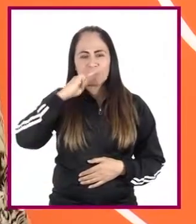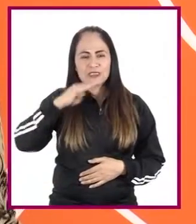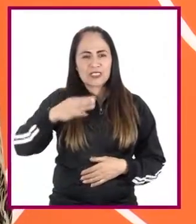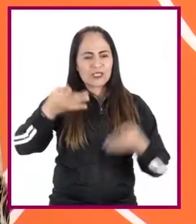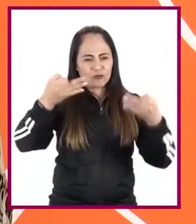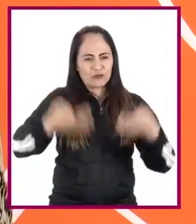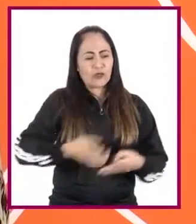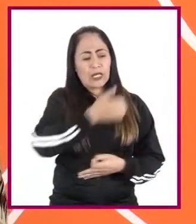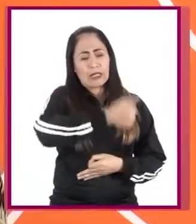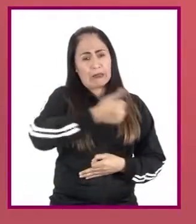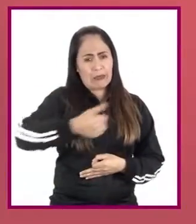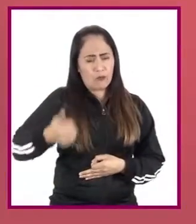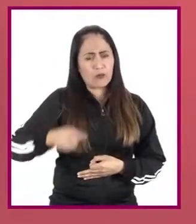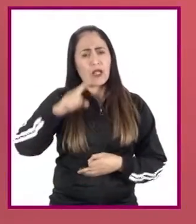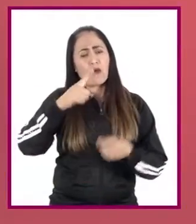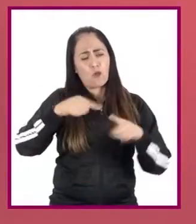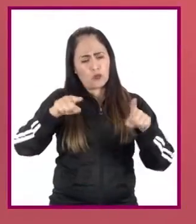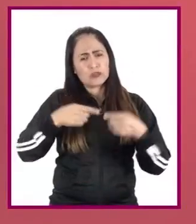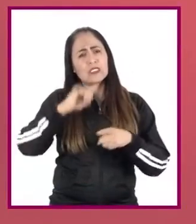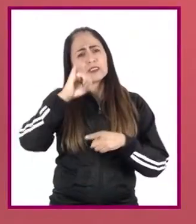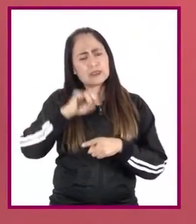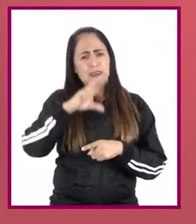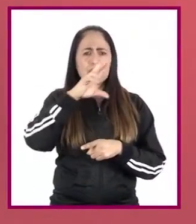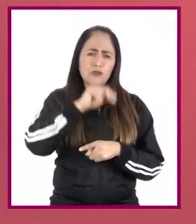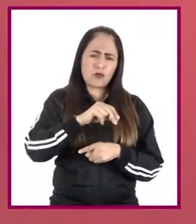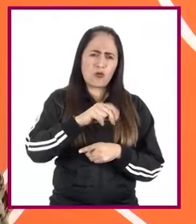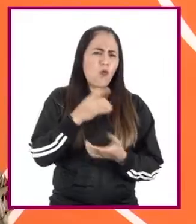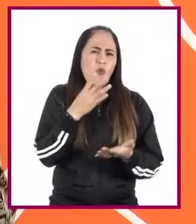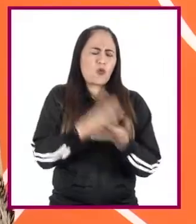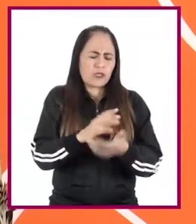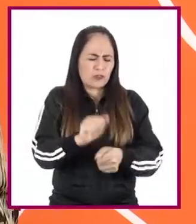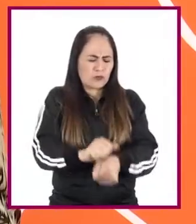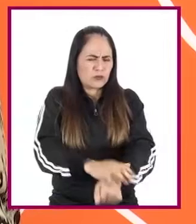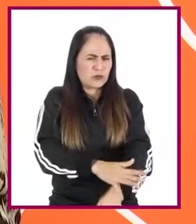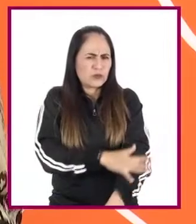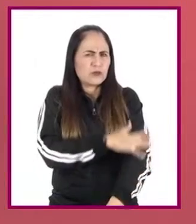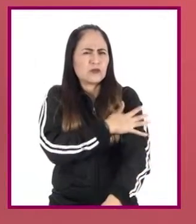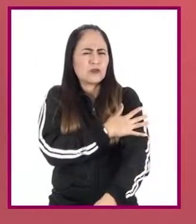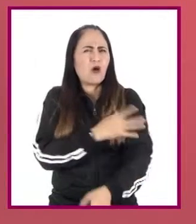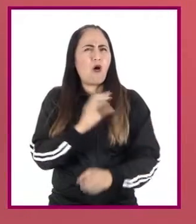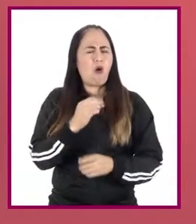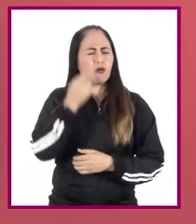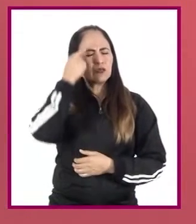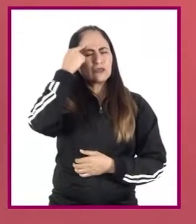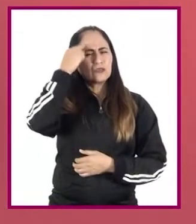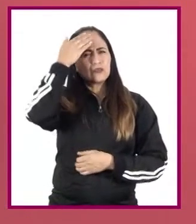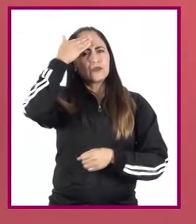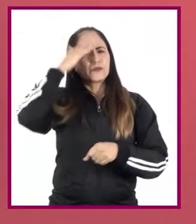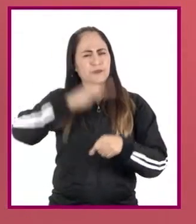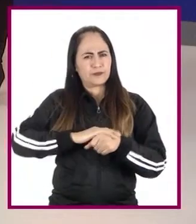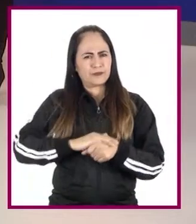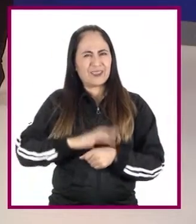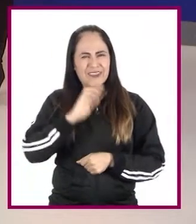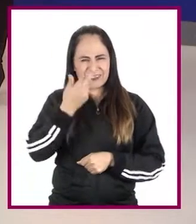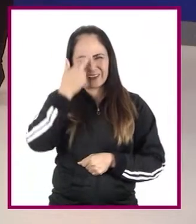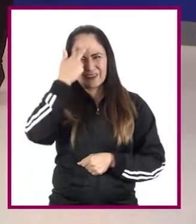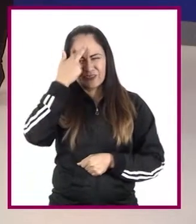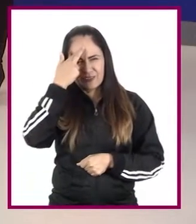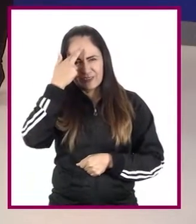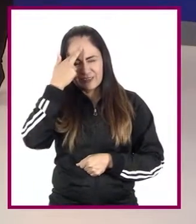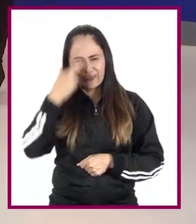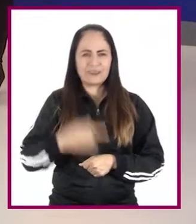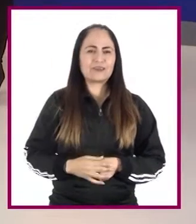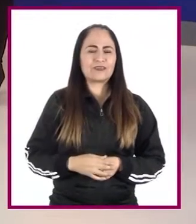de fondo y esta puede solo generar una emoción o reforzar el impacto del mensaje. Escuchemos la campaña oficial de